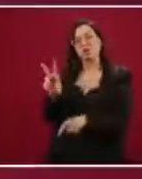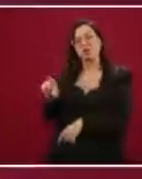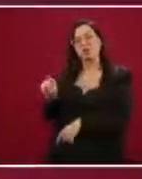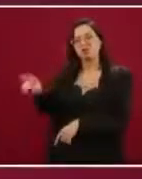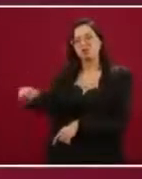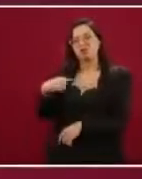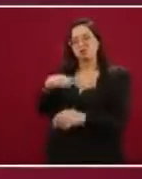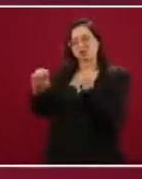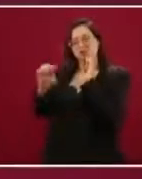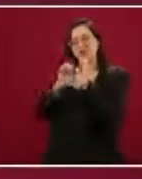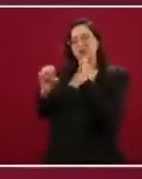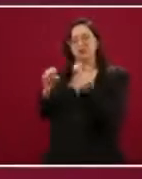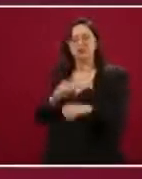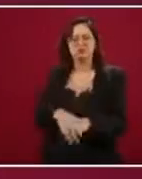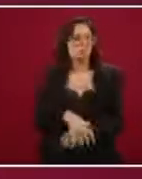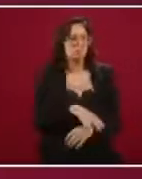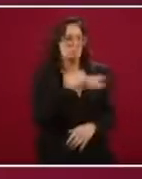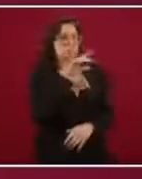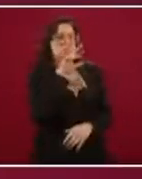Me hizo la entrevista